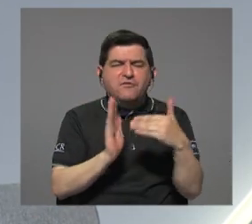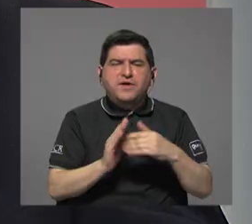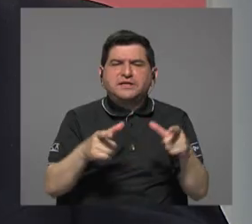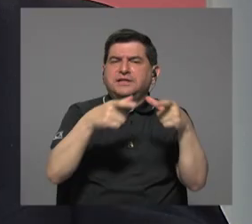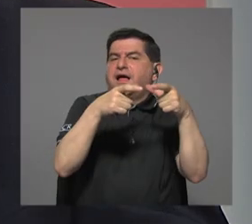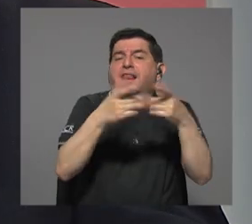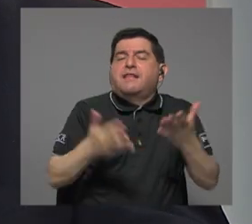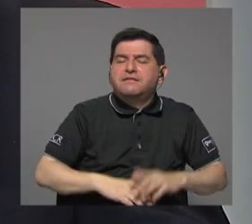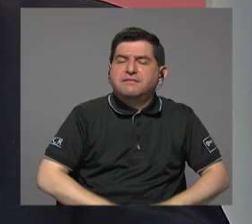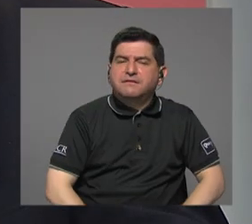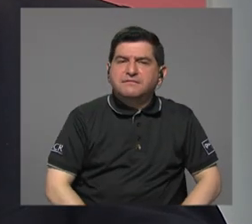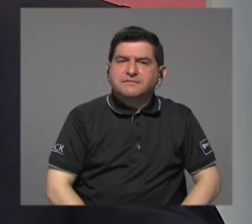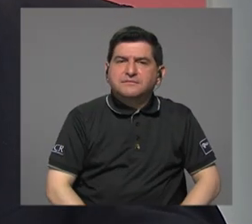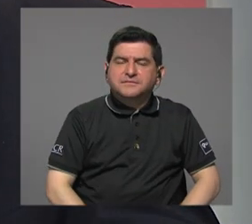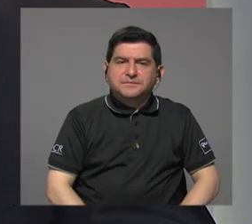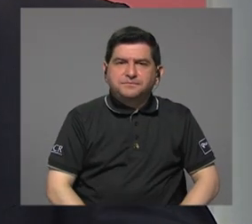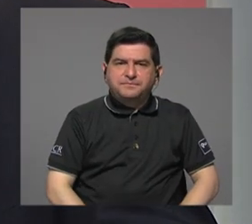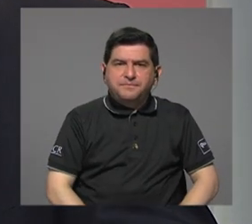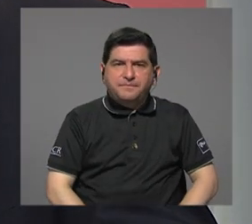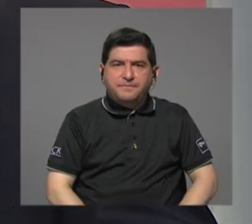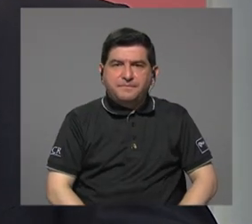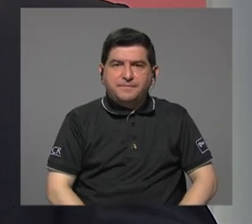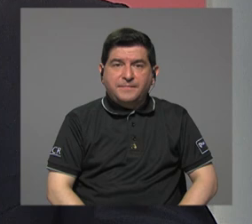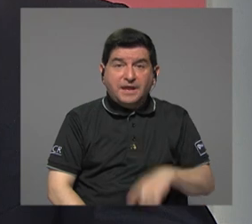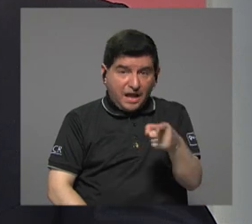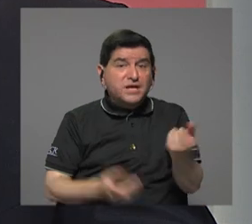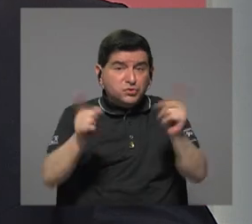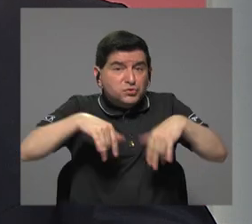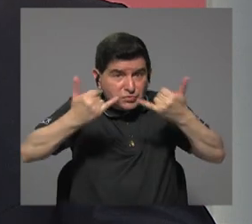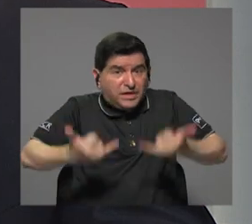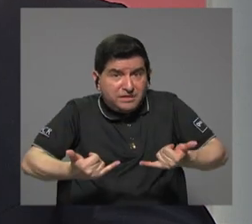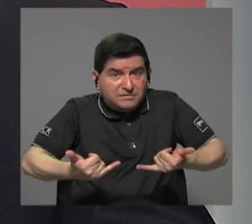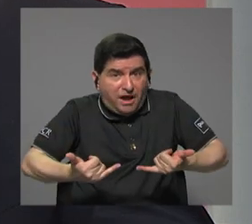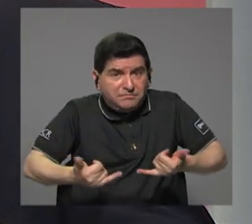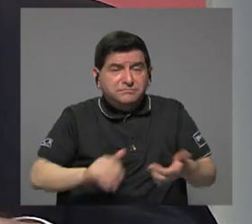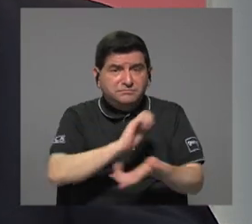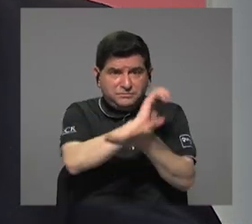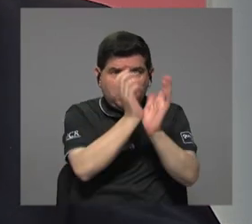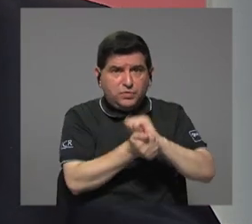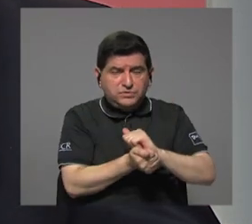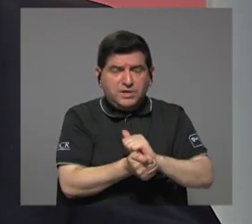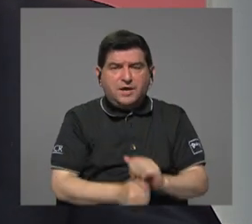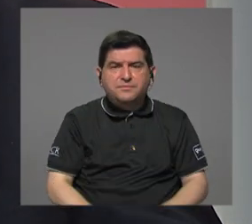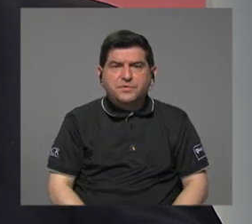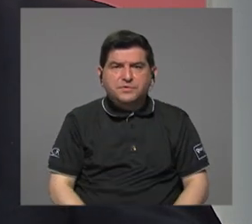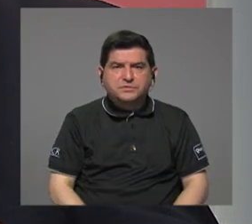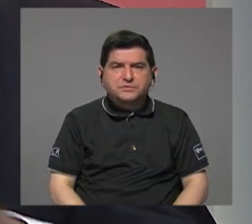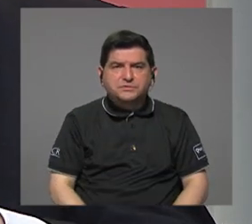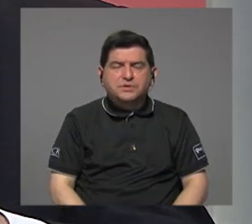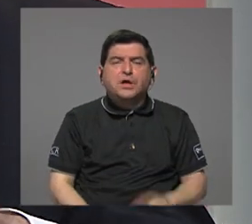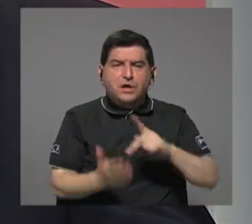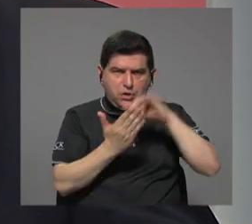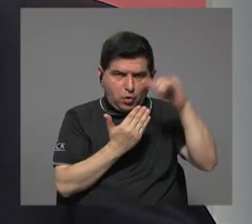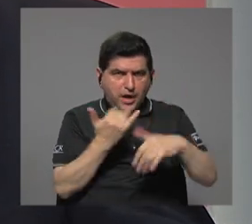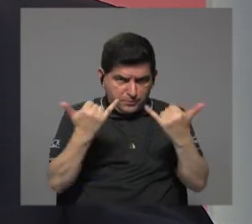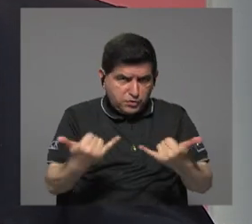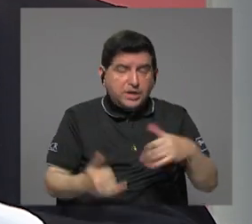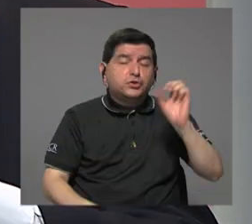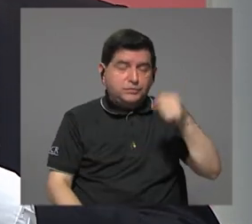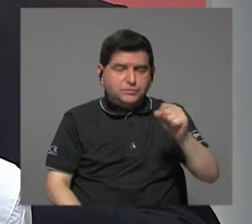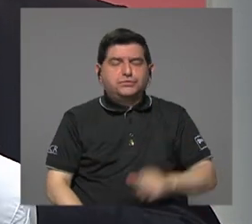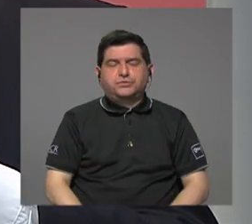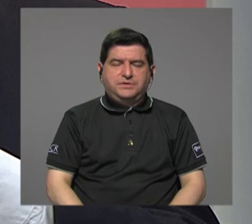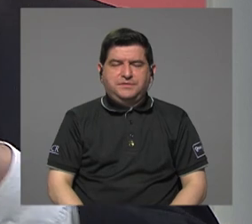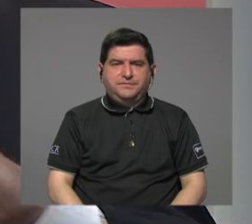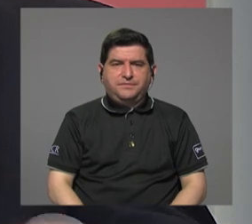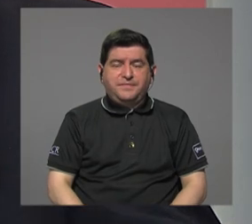élites esta tasa está pasando con los cambios con el proyecto actual está pasando